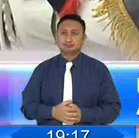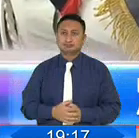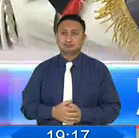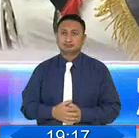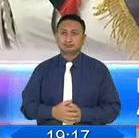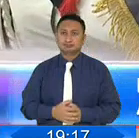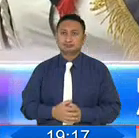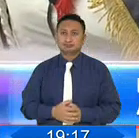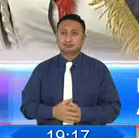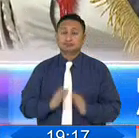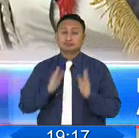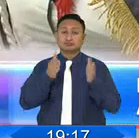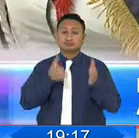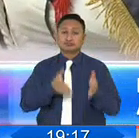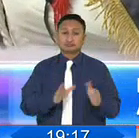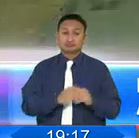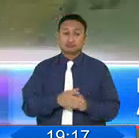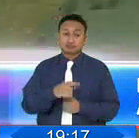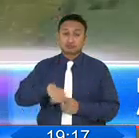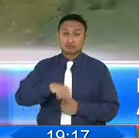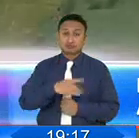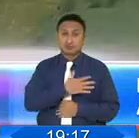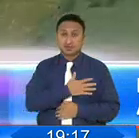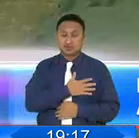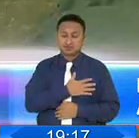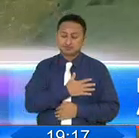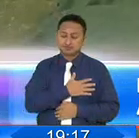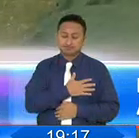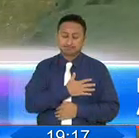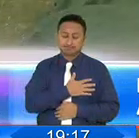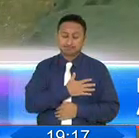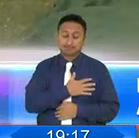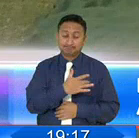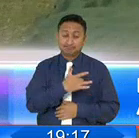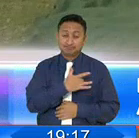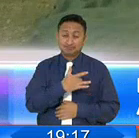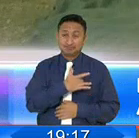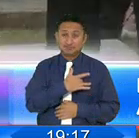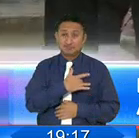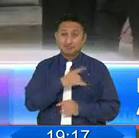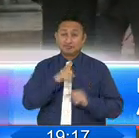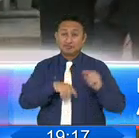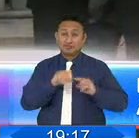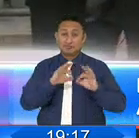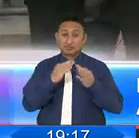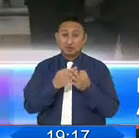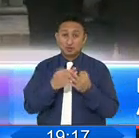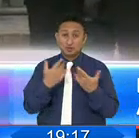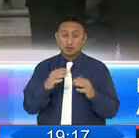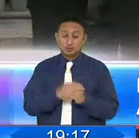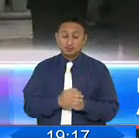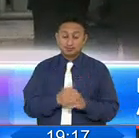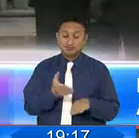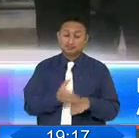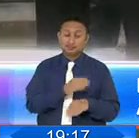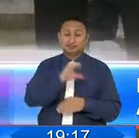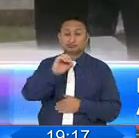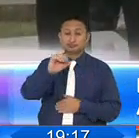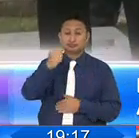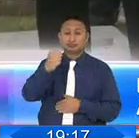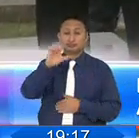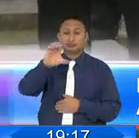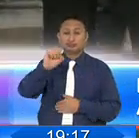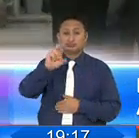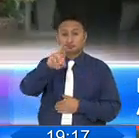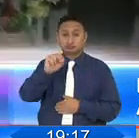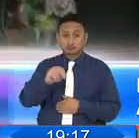En el camposanto había desolación. Una serie de sentimientos encontrados entre amigos y familiares de quien en vida fue Óscar Andrango, de